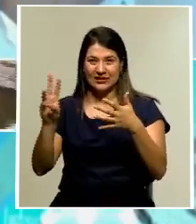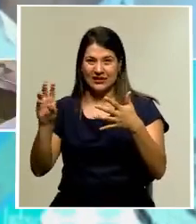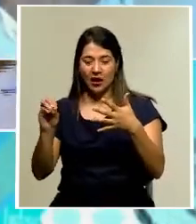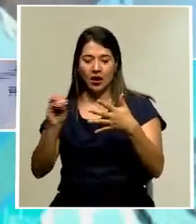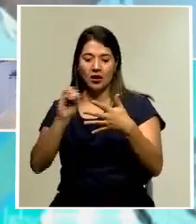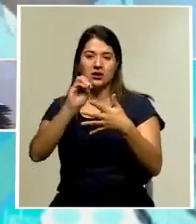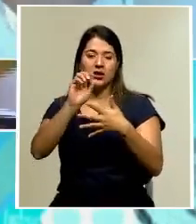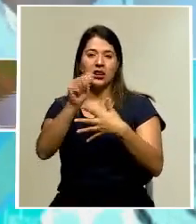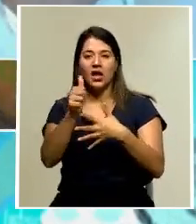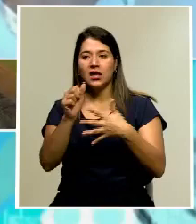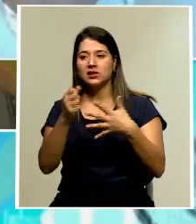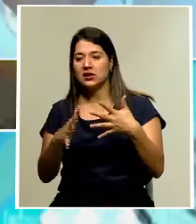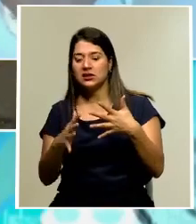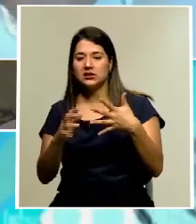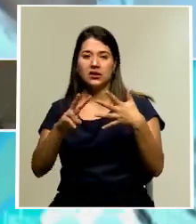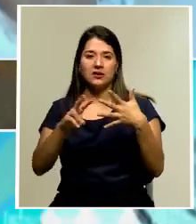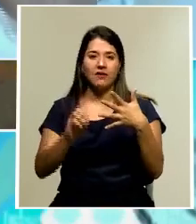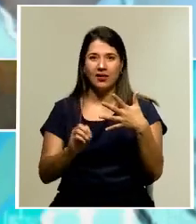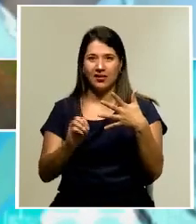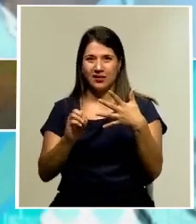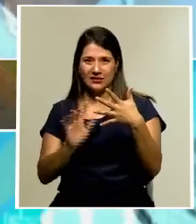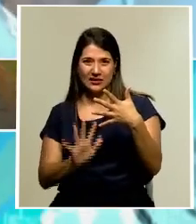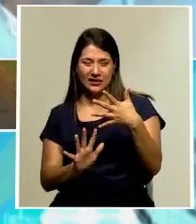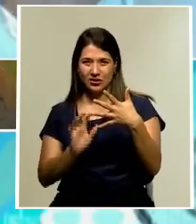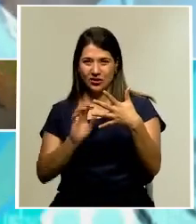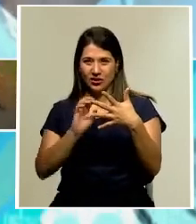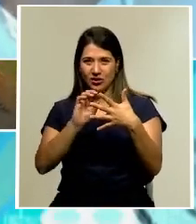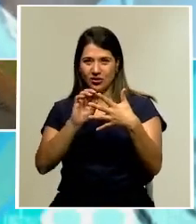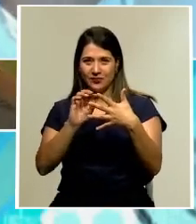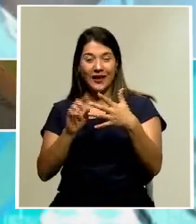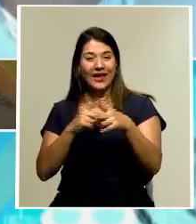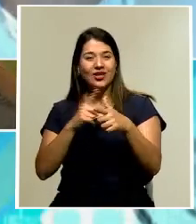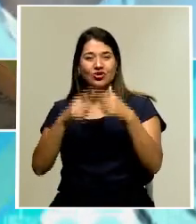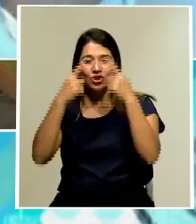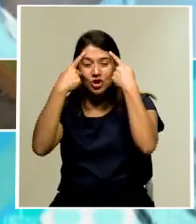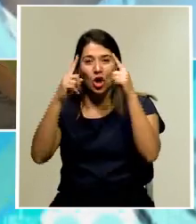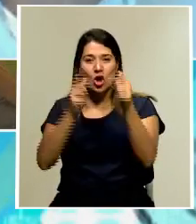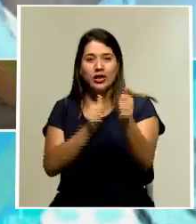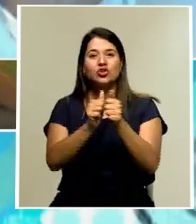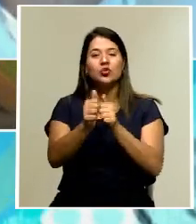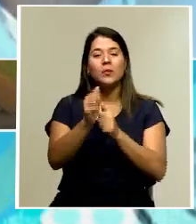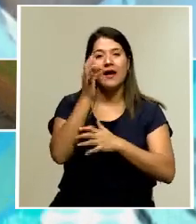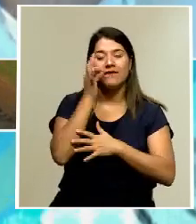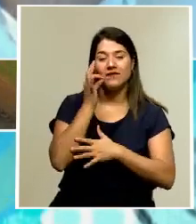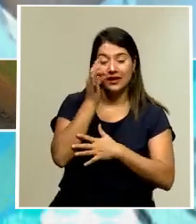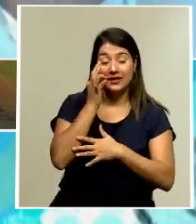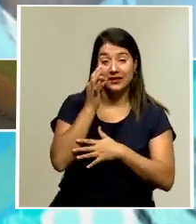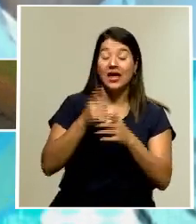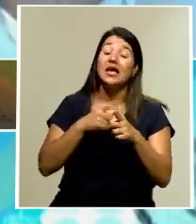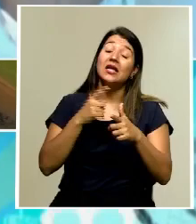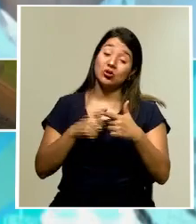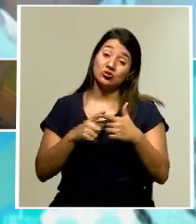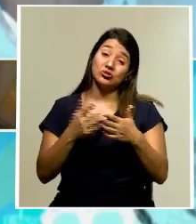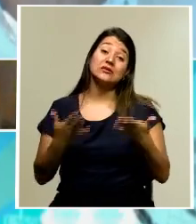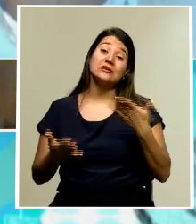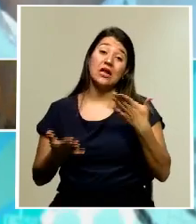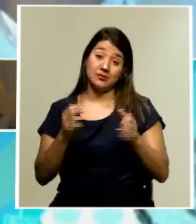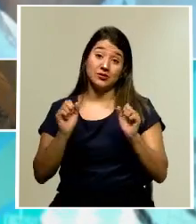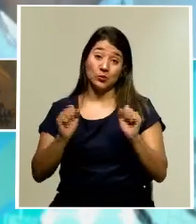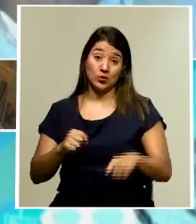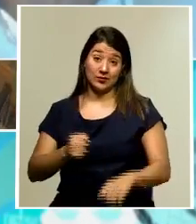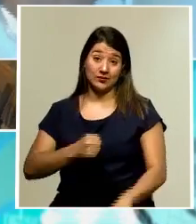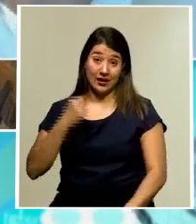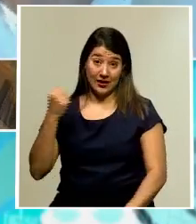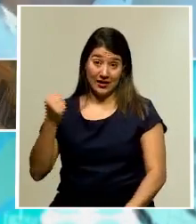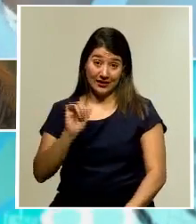alternativas a don José María, se le diluiría la proporción del voto en contra y probablemente don José María Figueres tendría una muy buena